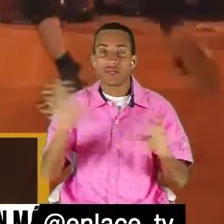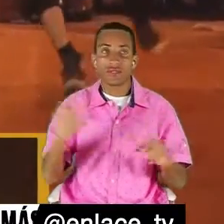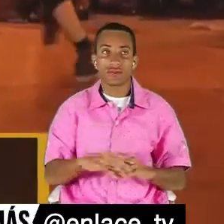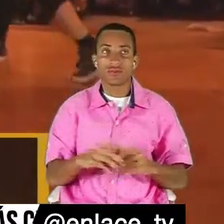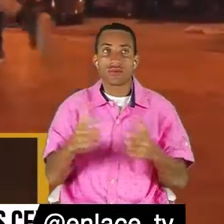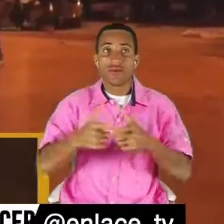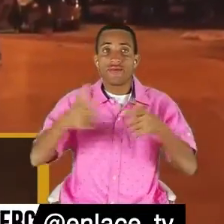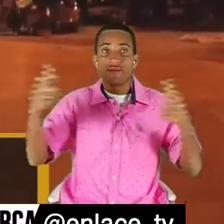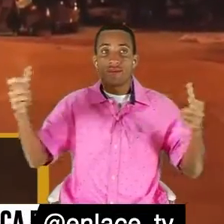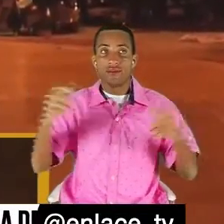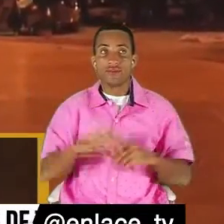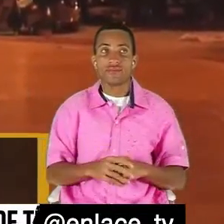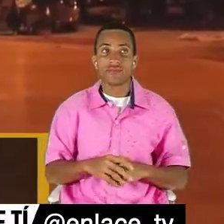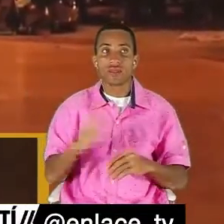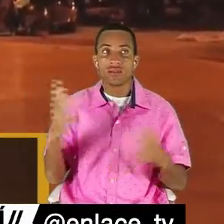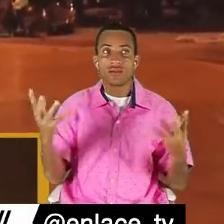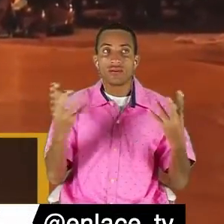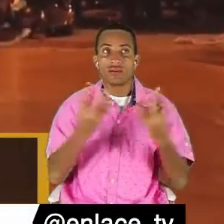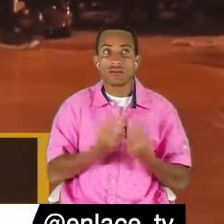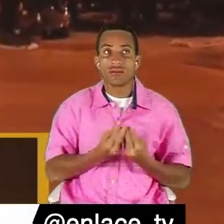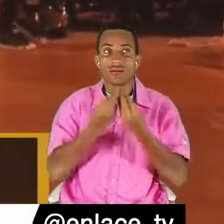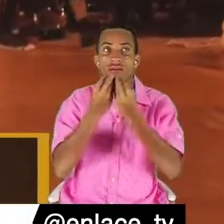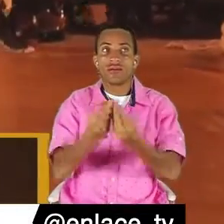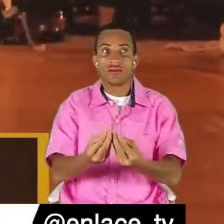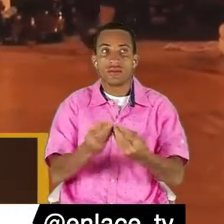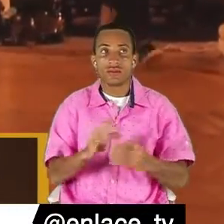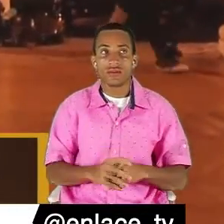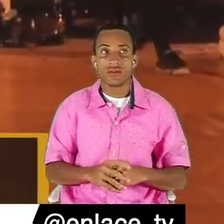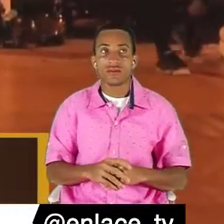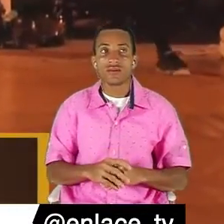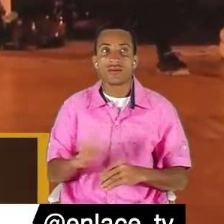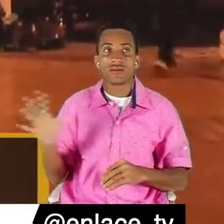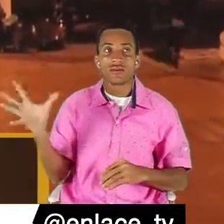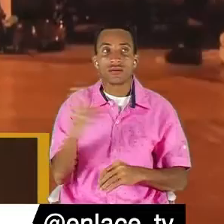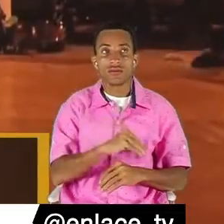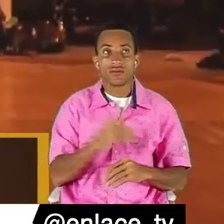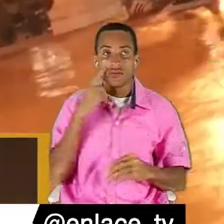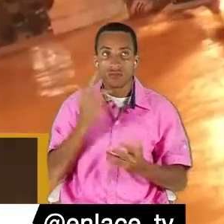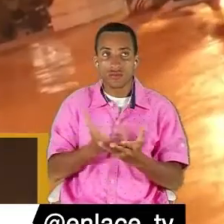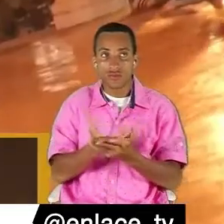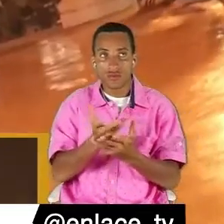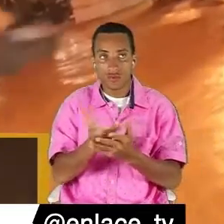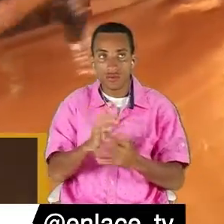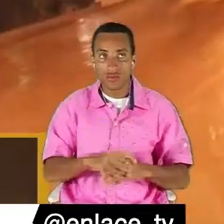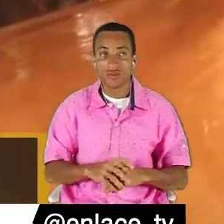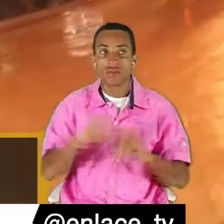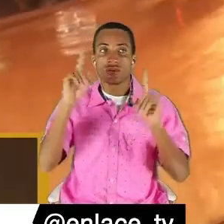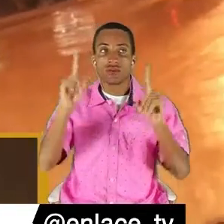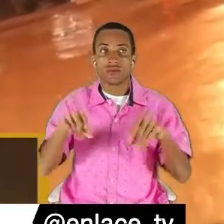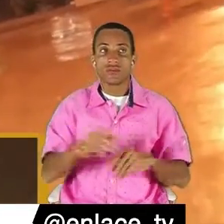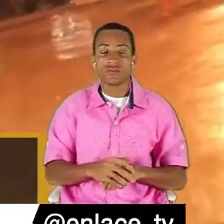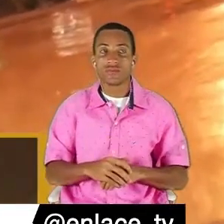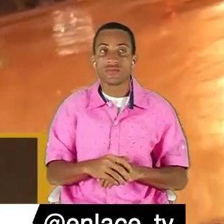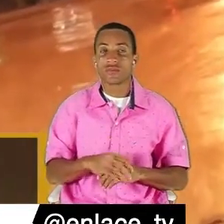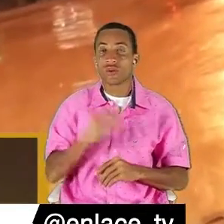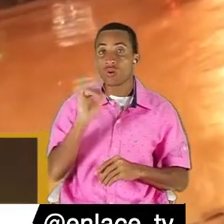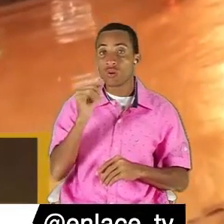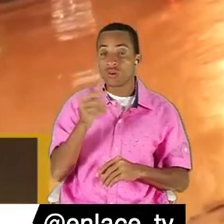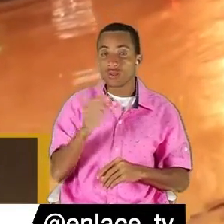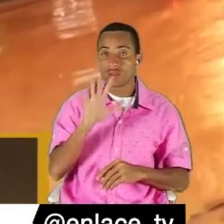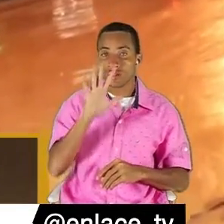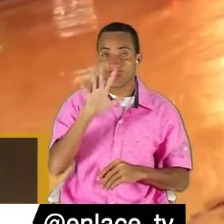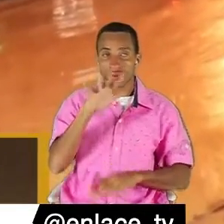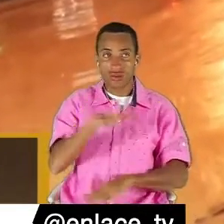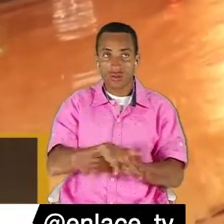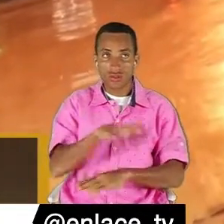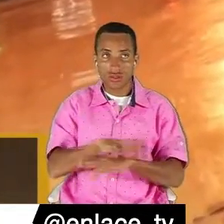fuimos todos el equipo pues apoyar, a registrar, a estar ahí, a aconsejar en el momento de la competencia. Para este jueves desde las 5 de la tarde en la